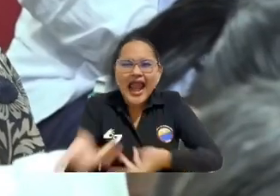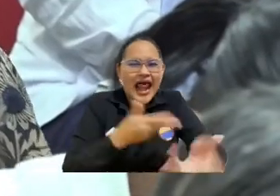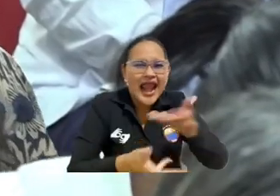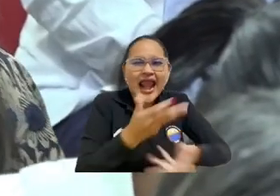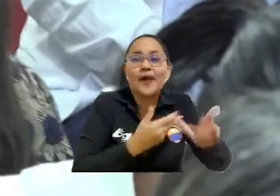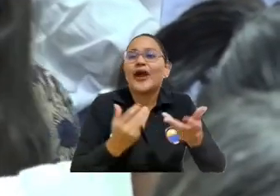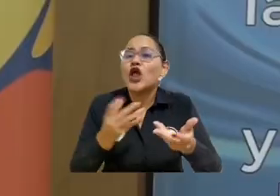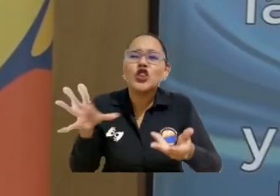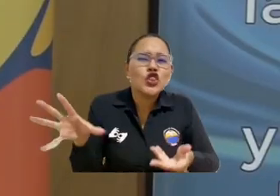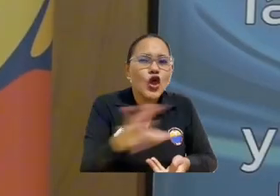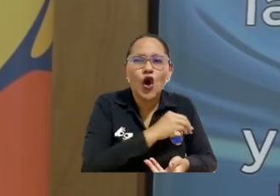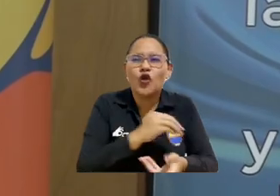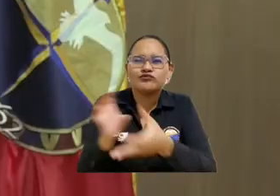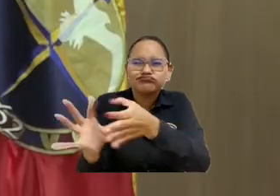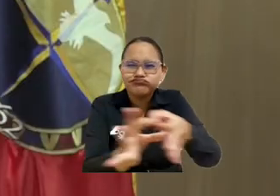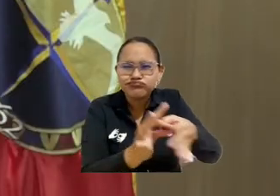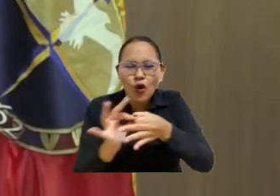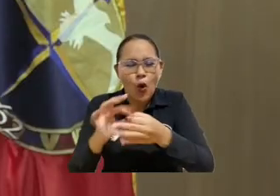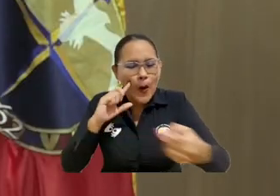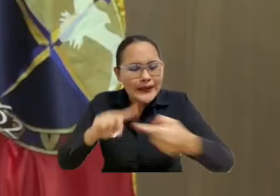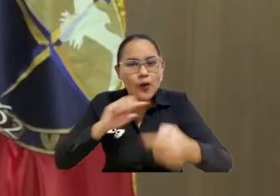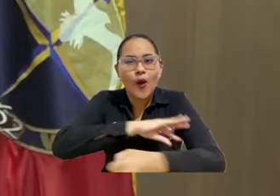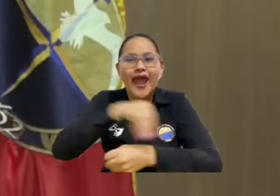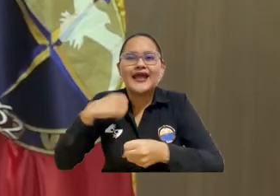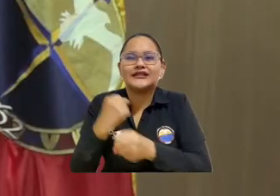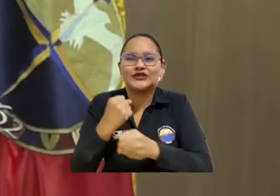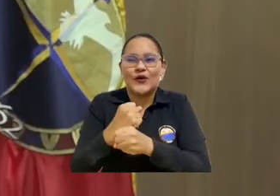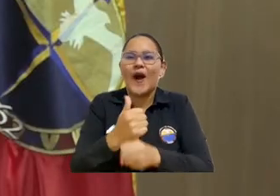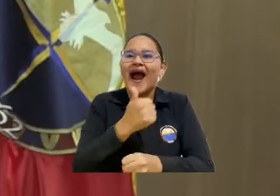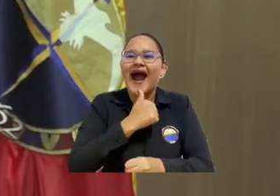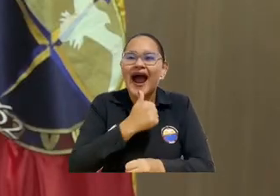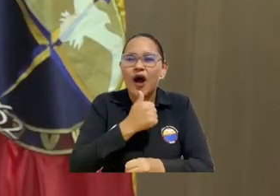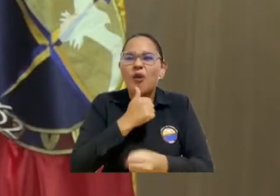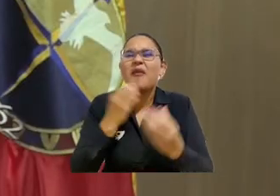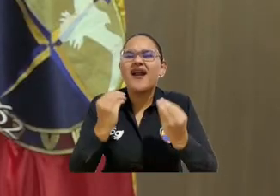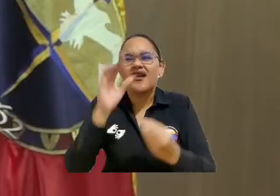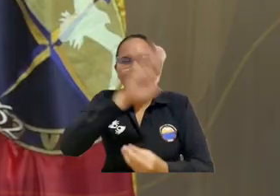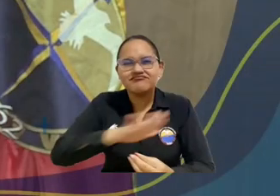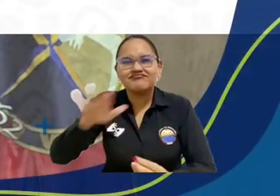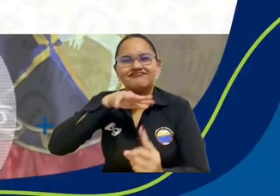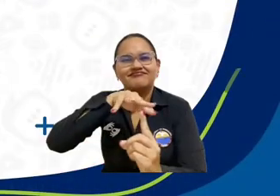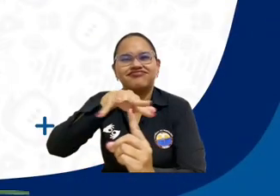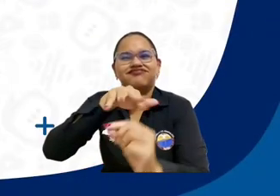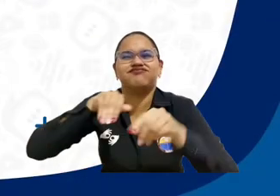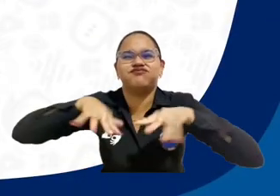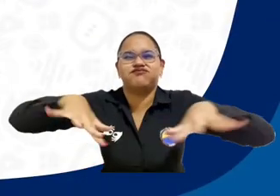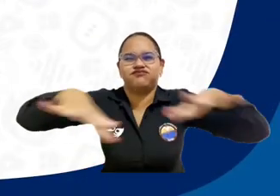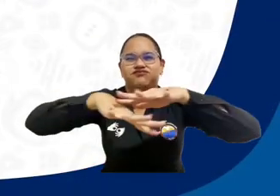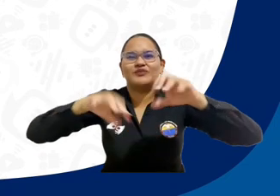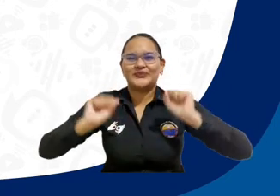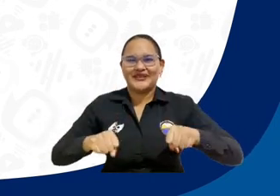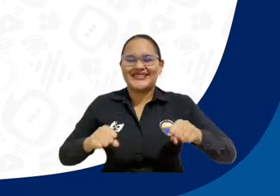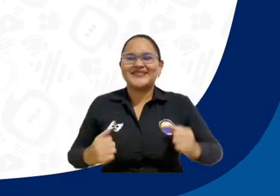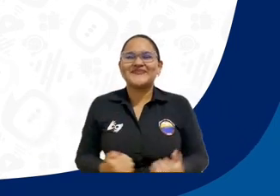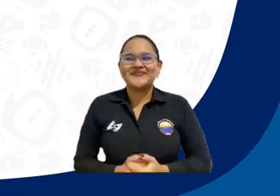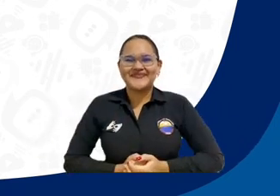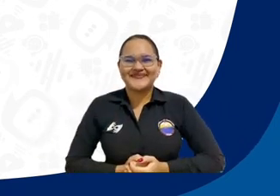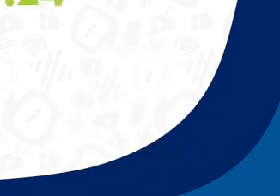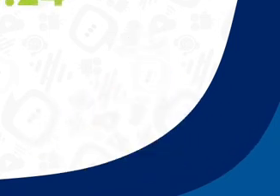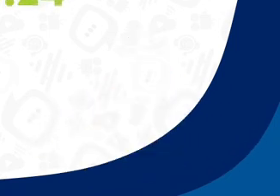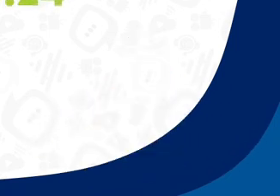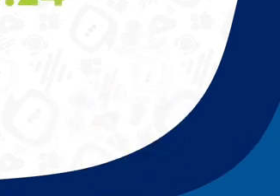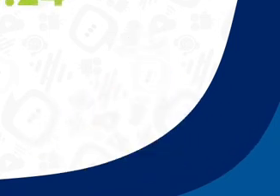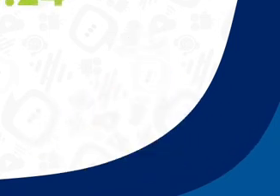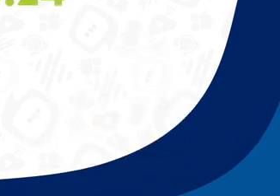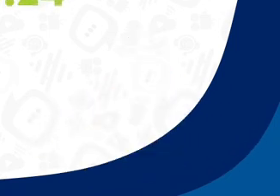tejer un espacio g del agua como central del deriento del territorio aú más incluyente e